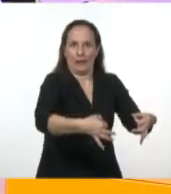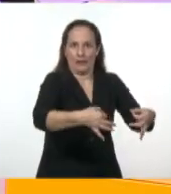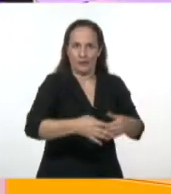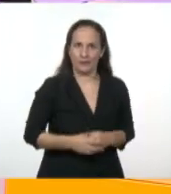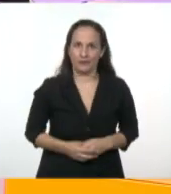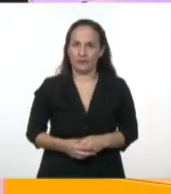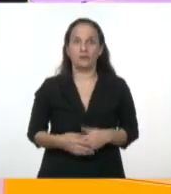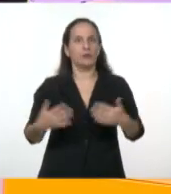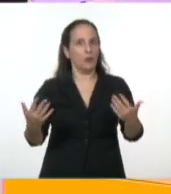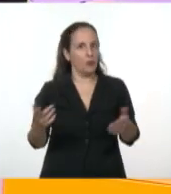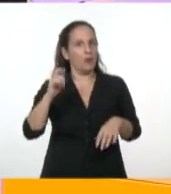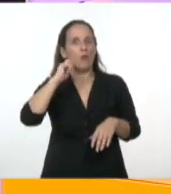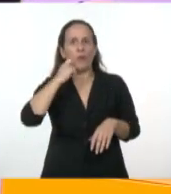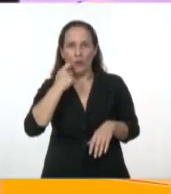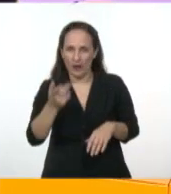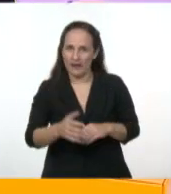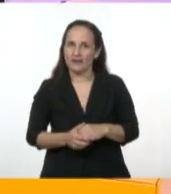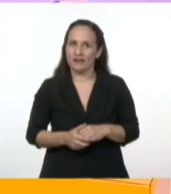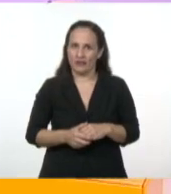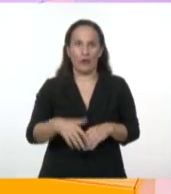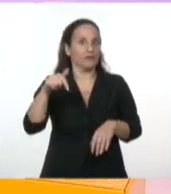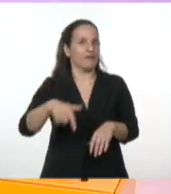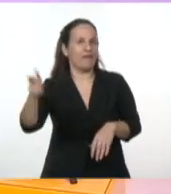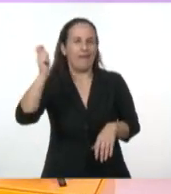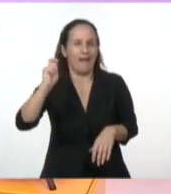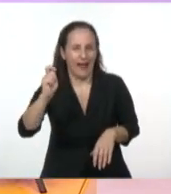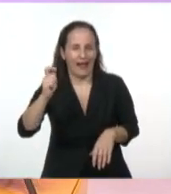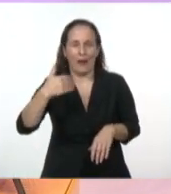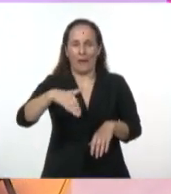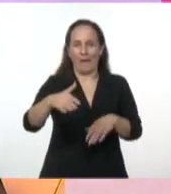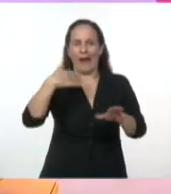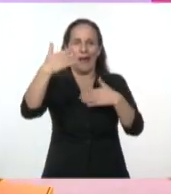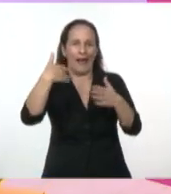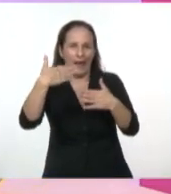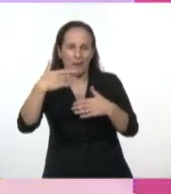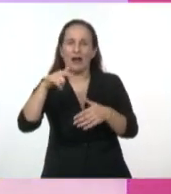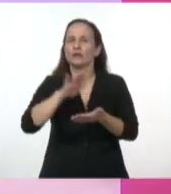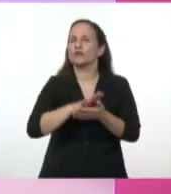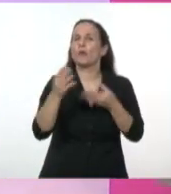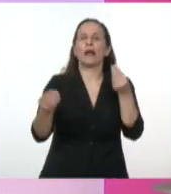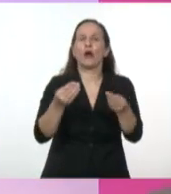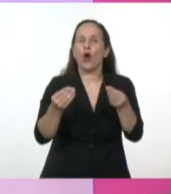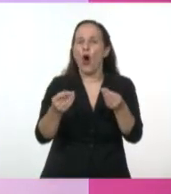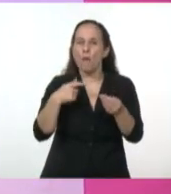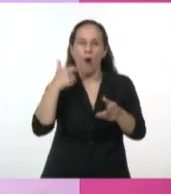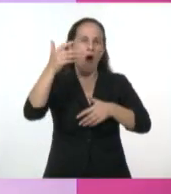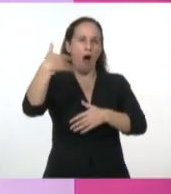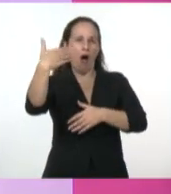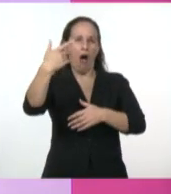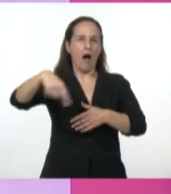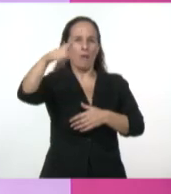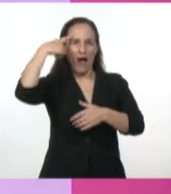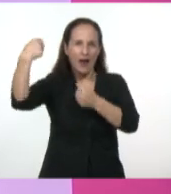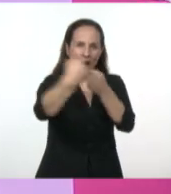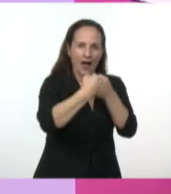muy lindo el análisis. Y vamos a hacer un recreo, enseguida vamos a seguir hablando de cómo convencer. Pero ahora me parece